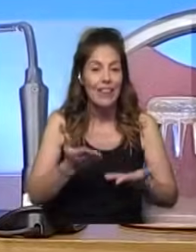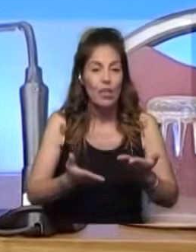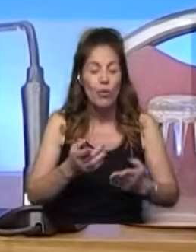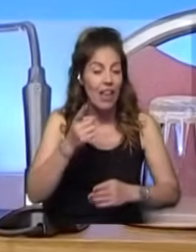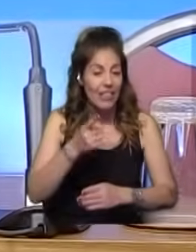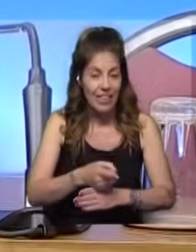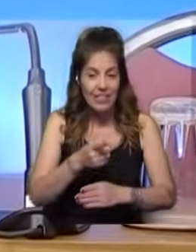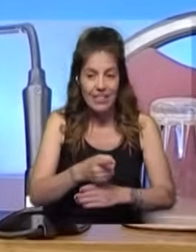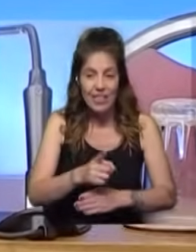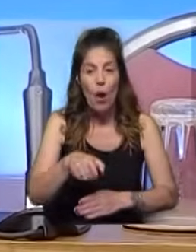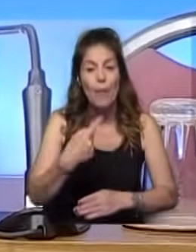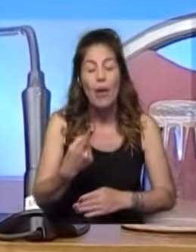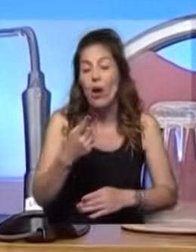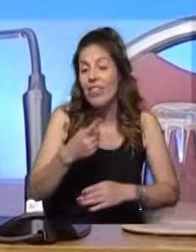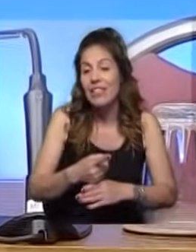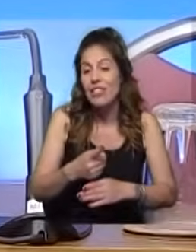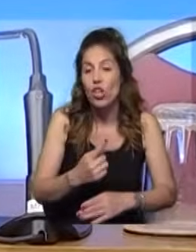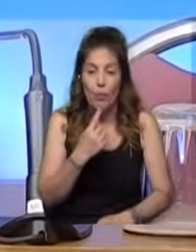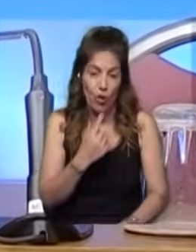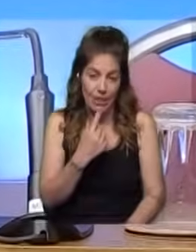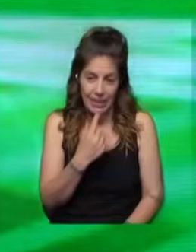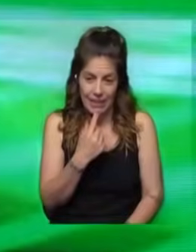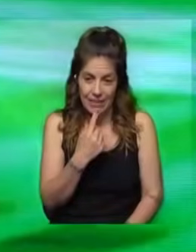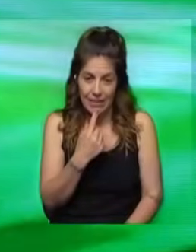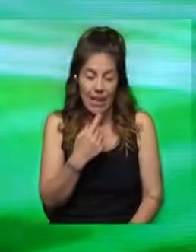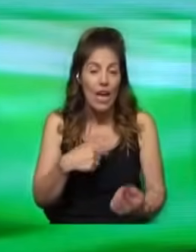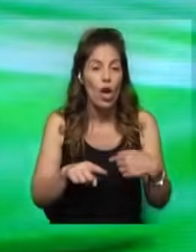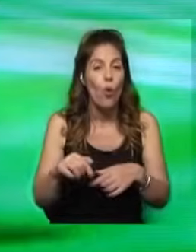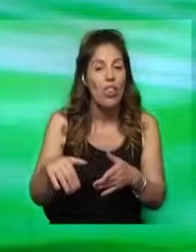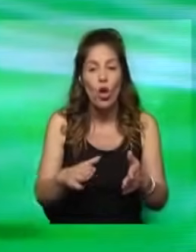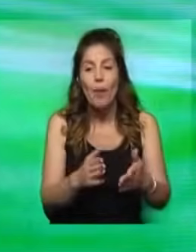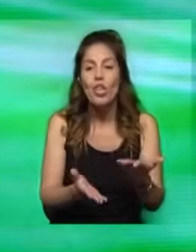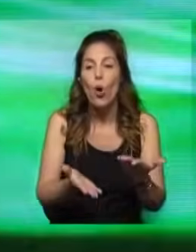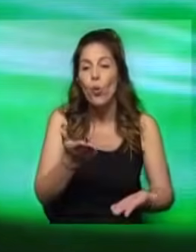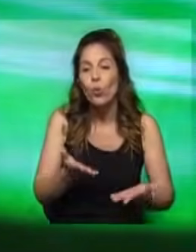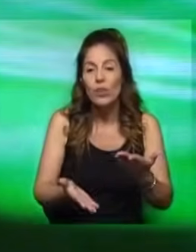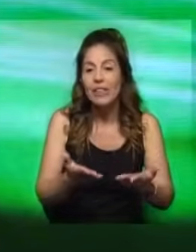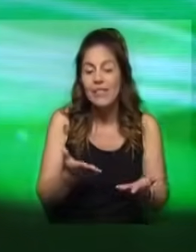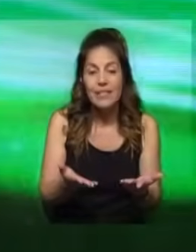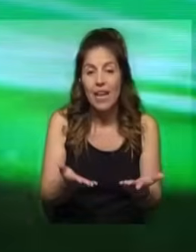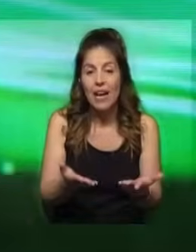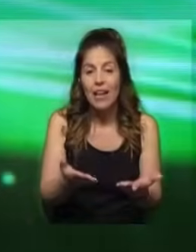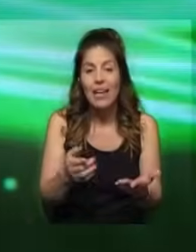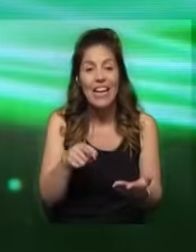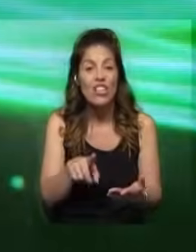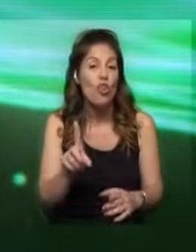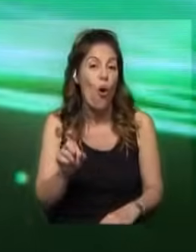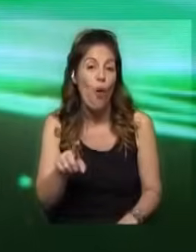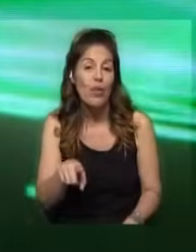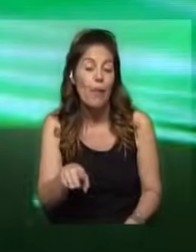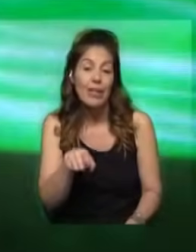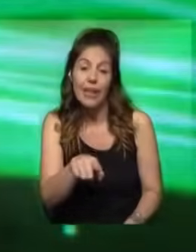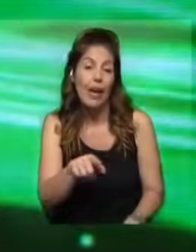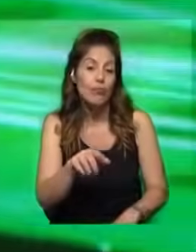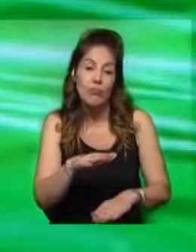falle para luego tomar decis iones políticas en cuanto al camino de la justicia es Obviamente que que le compete